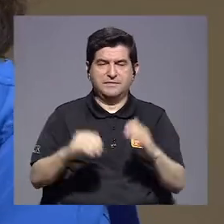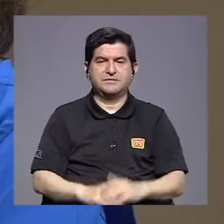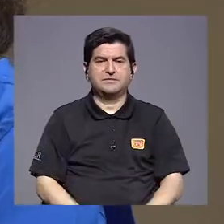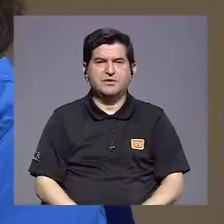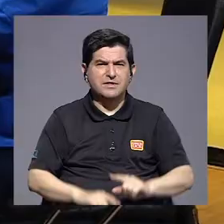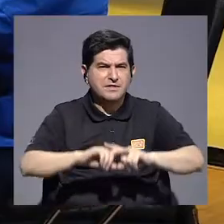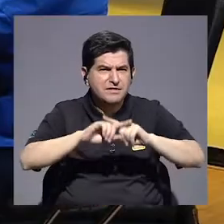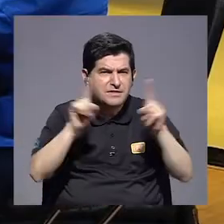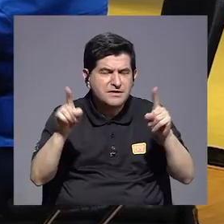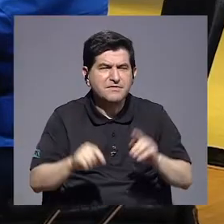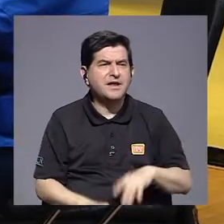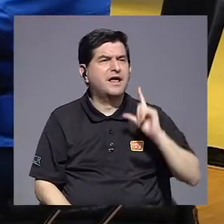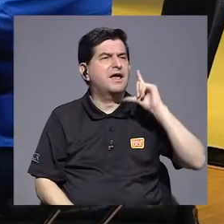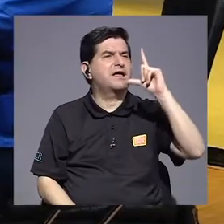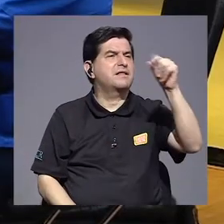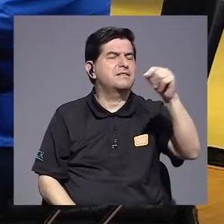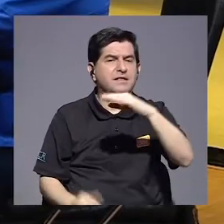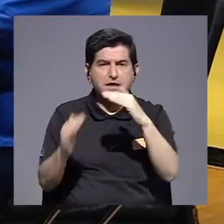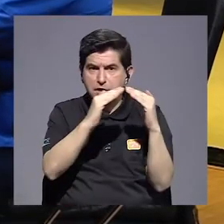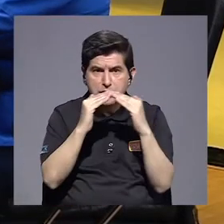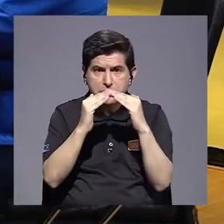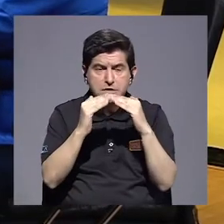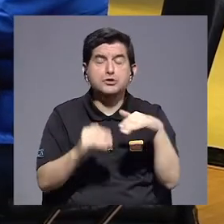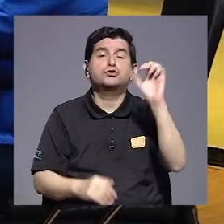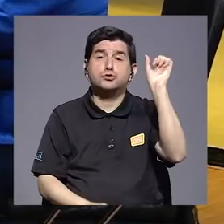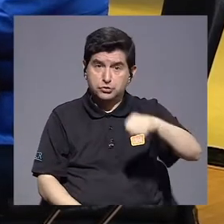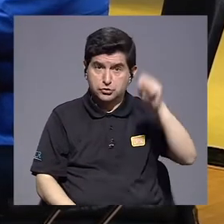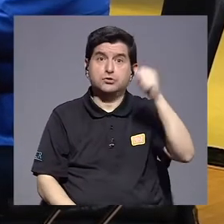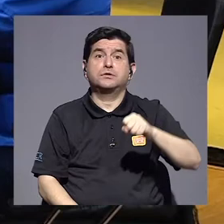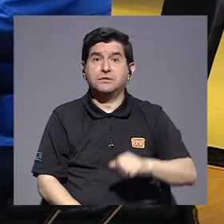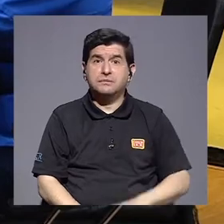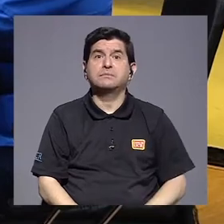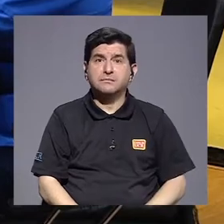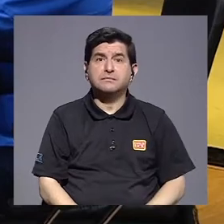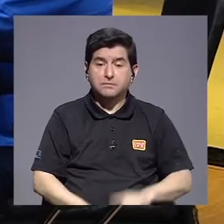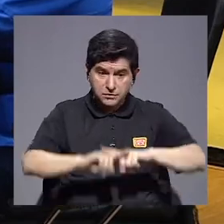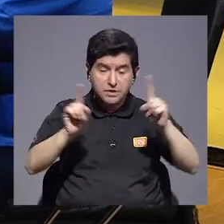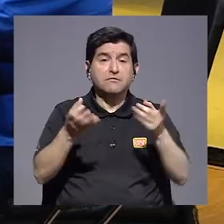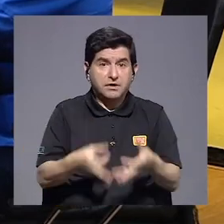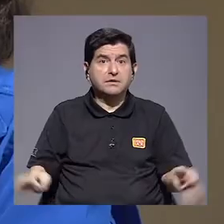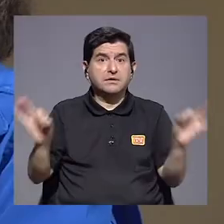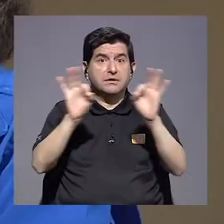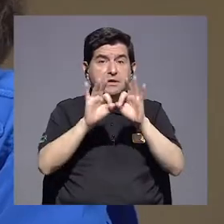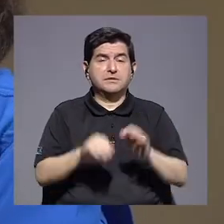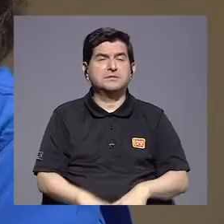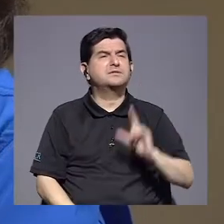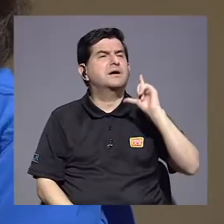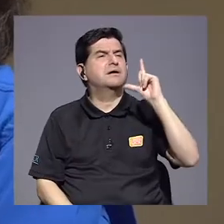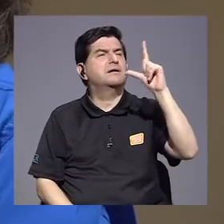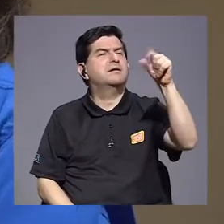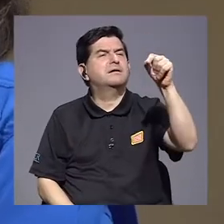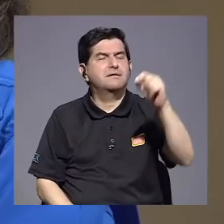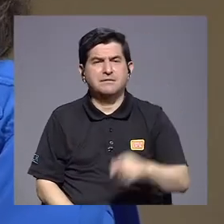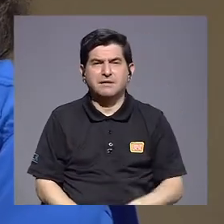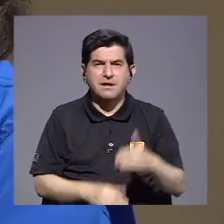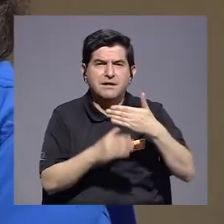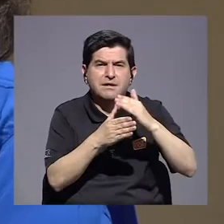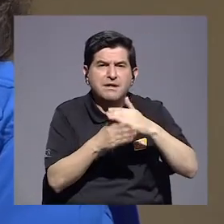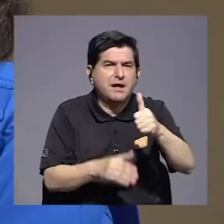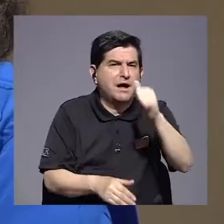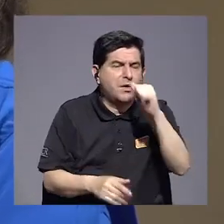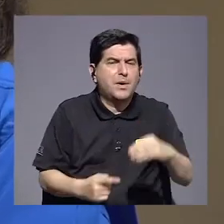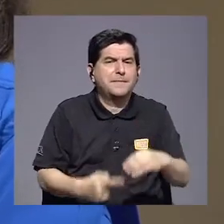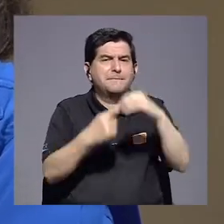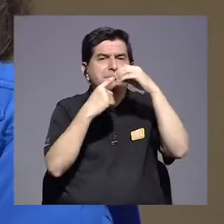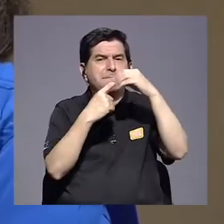¿Existe una diferencia entre ruralidad y la urbanidad? Sí, por supuesto, hay una gran diferencia. En la parte rural, el abastecimiento de